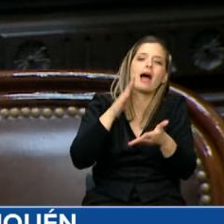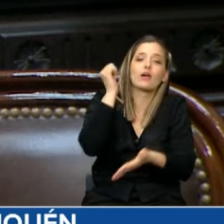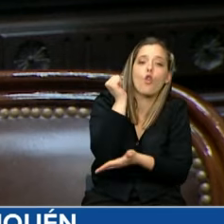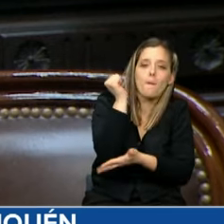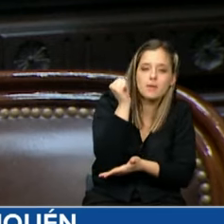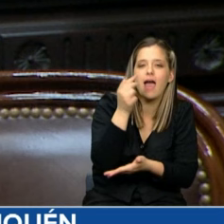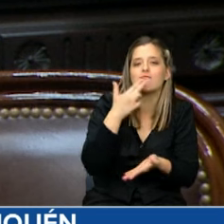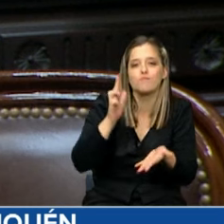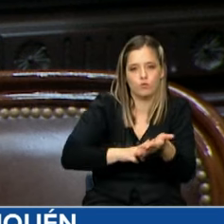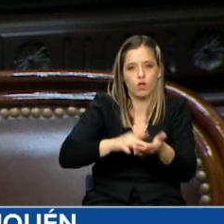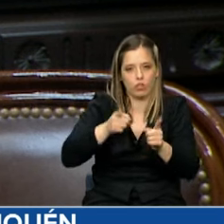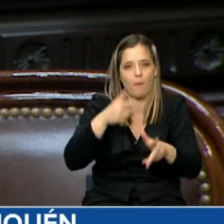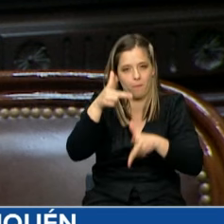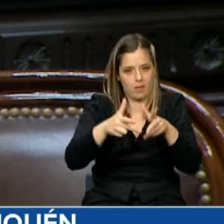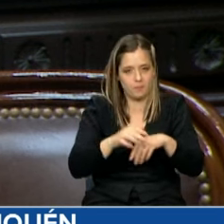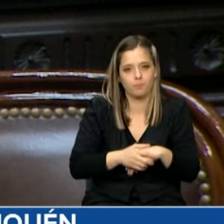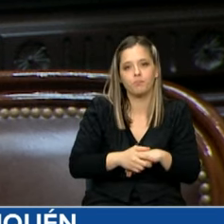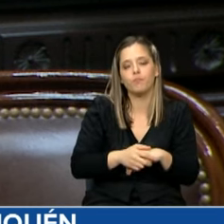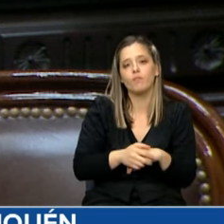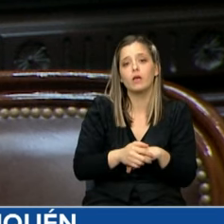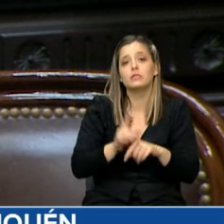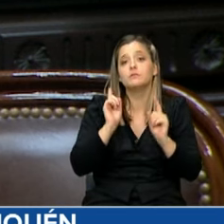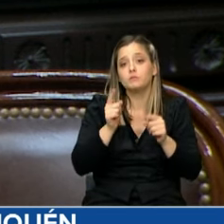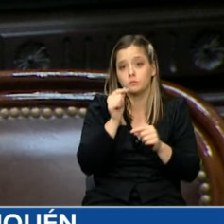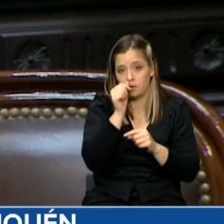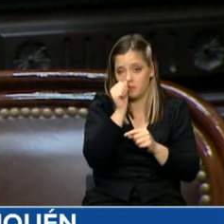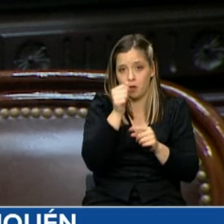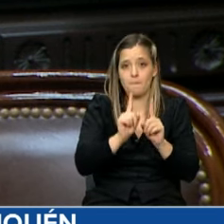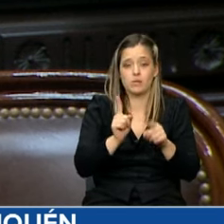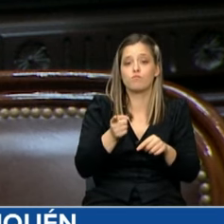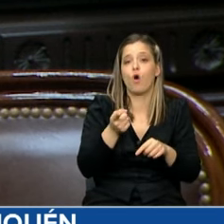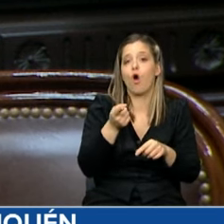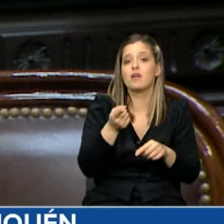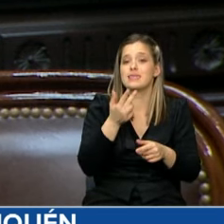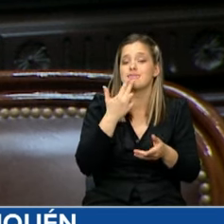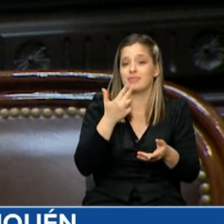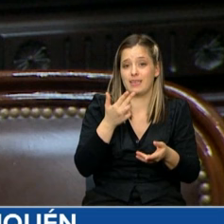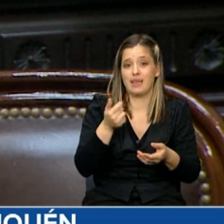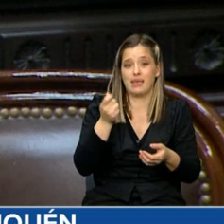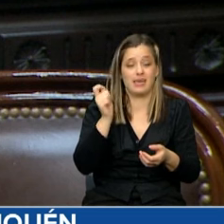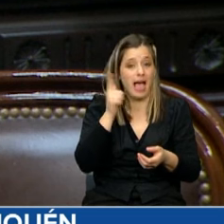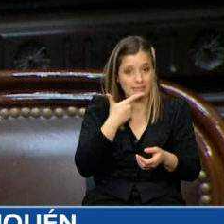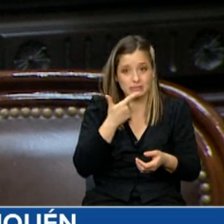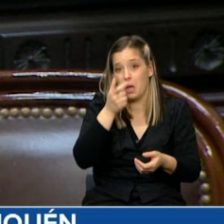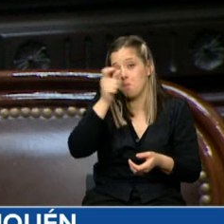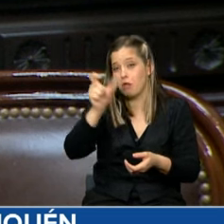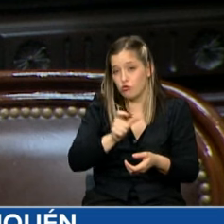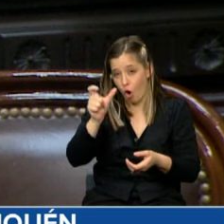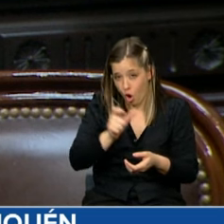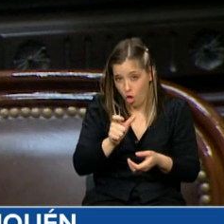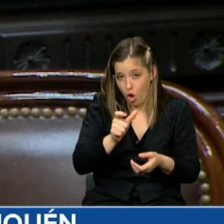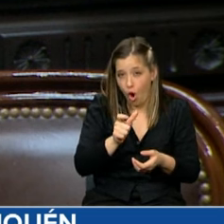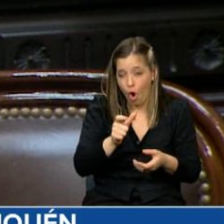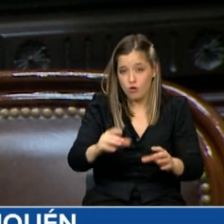impacto tributario el 35 por aproximado de la renta del gas y del petróleo es lo que termina